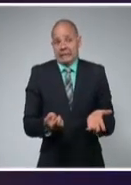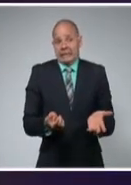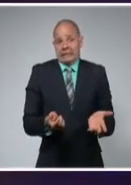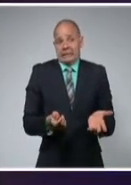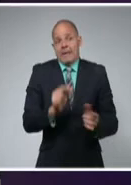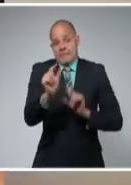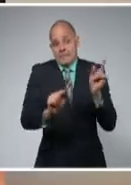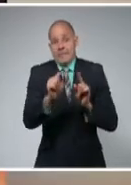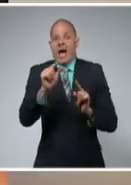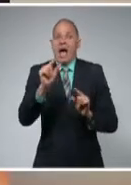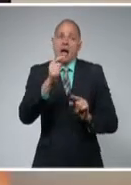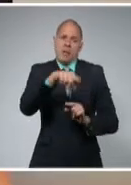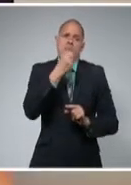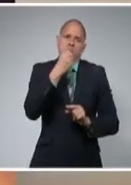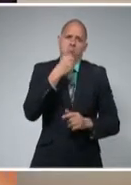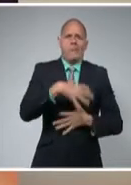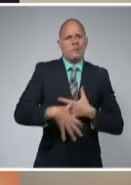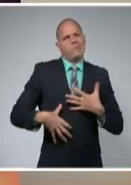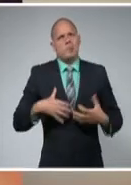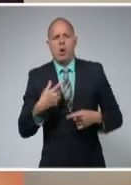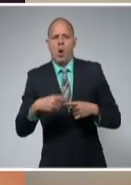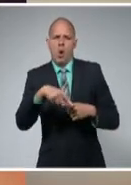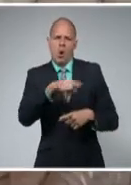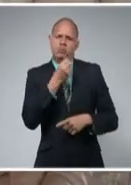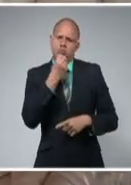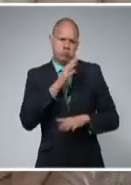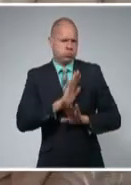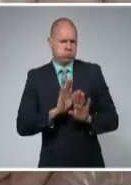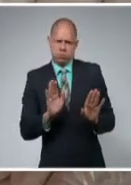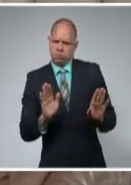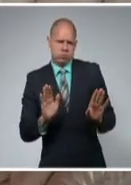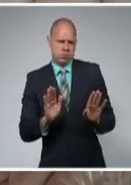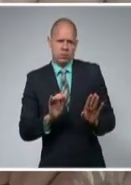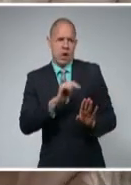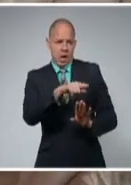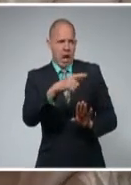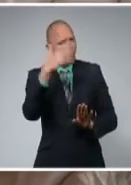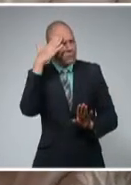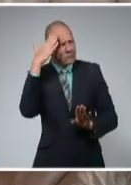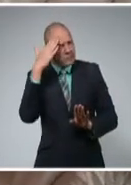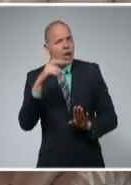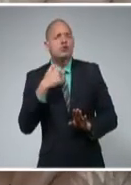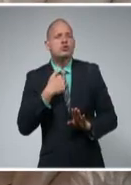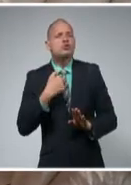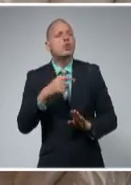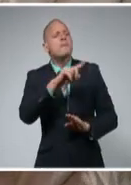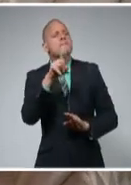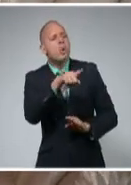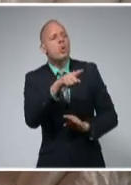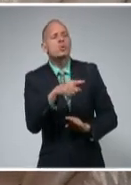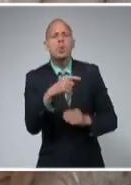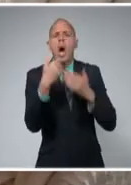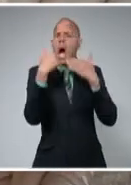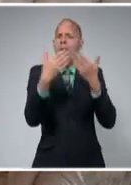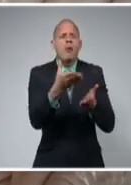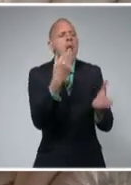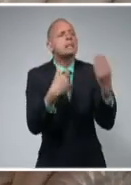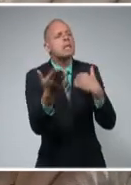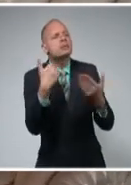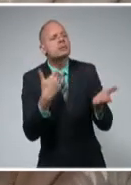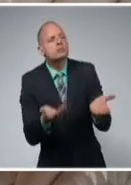gente, cuando entiende que tú estás abordando el tema con respeto, le estás dando la libertad de opinar sobre lo que piensa, y el medio